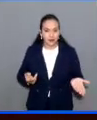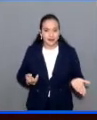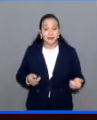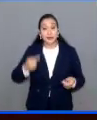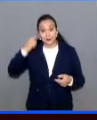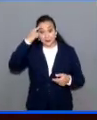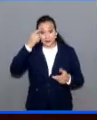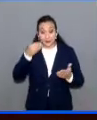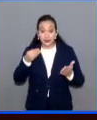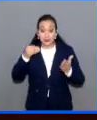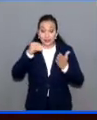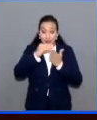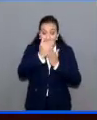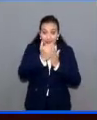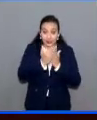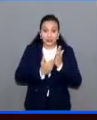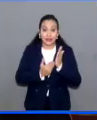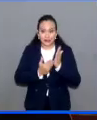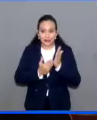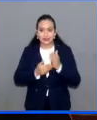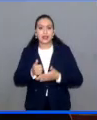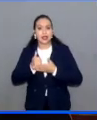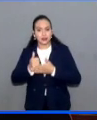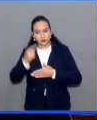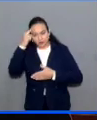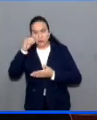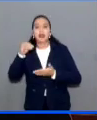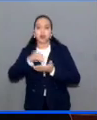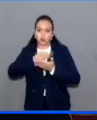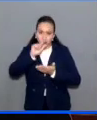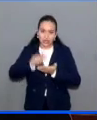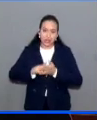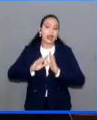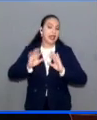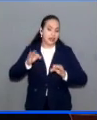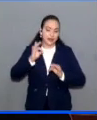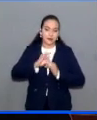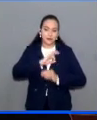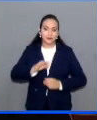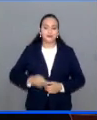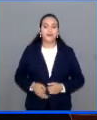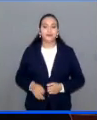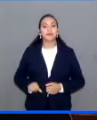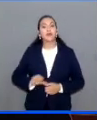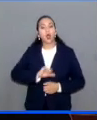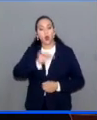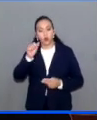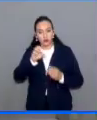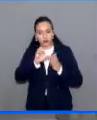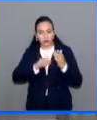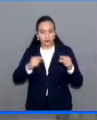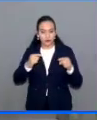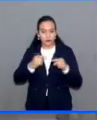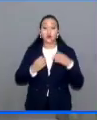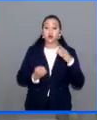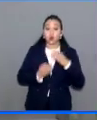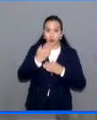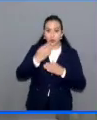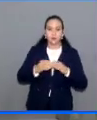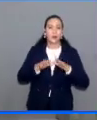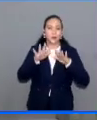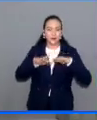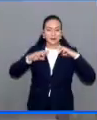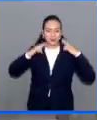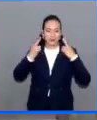en la propia norma. Al resolver otra acción, el nuevo Pleno declaró válida la fracción